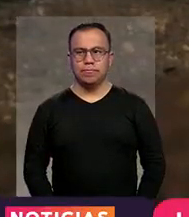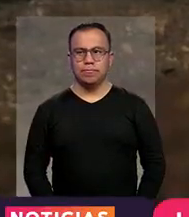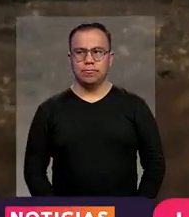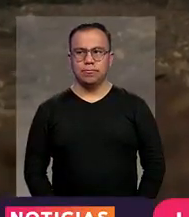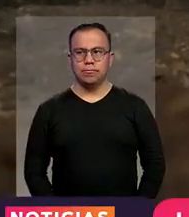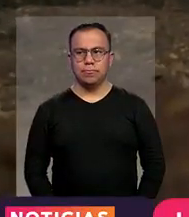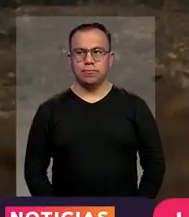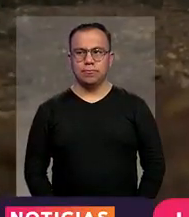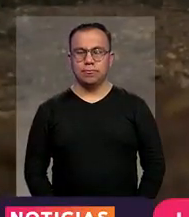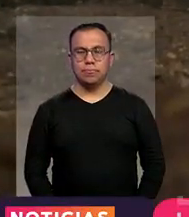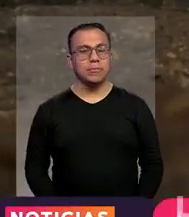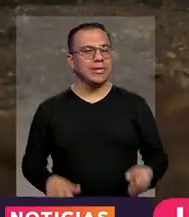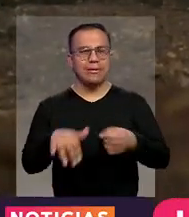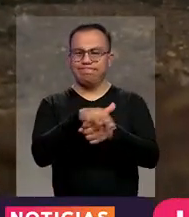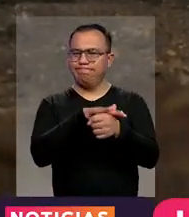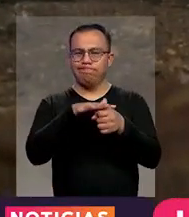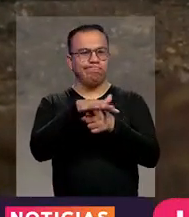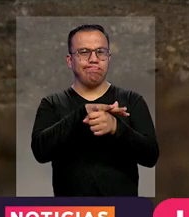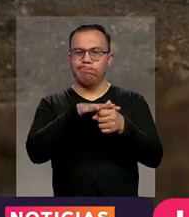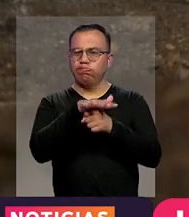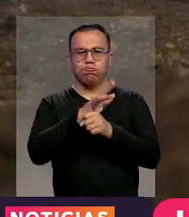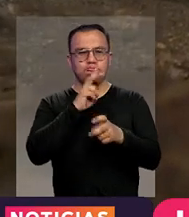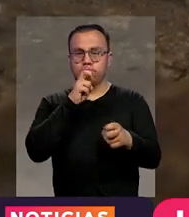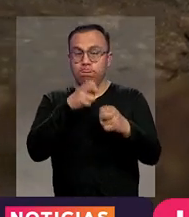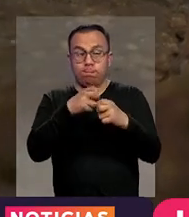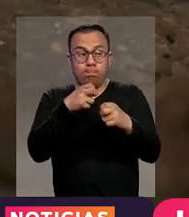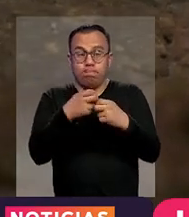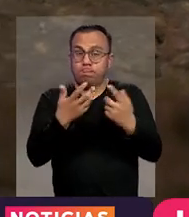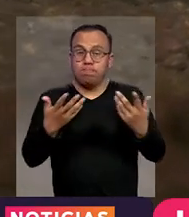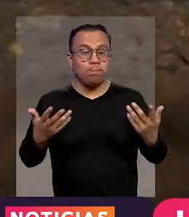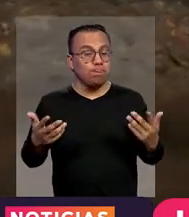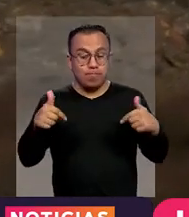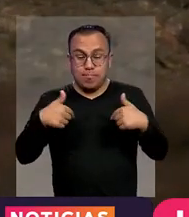Porque la situación mía es difícil, entonces